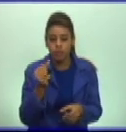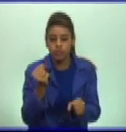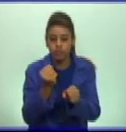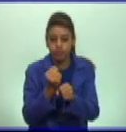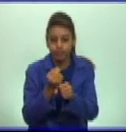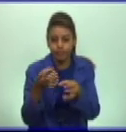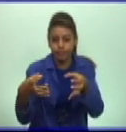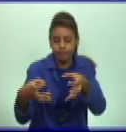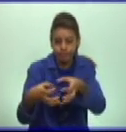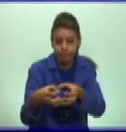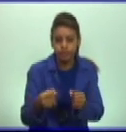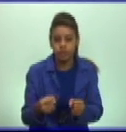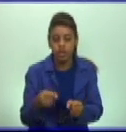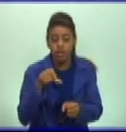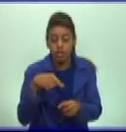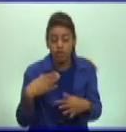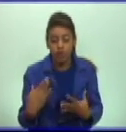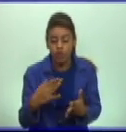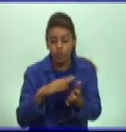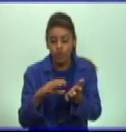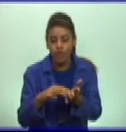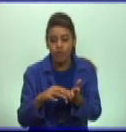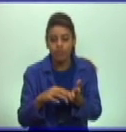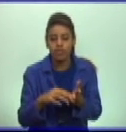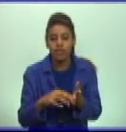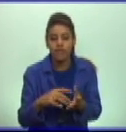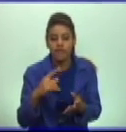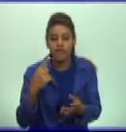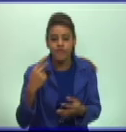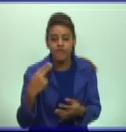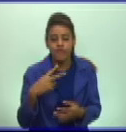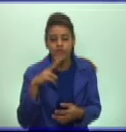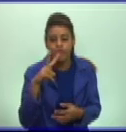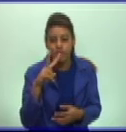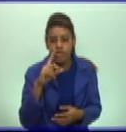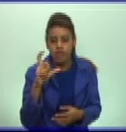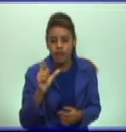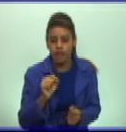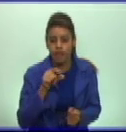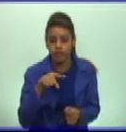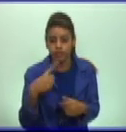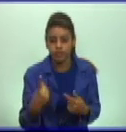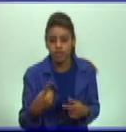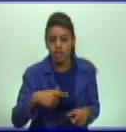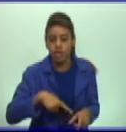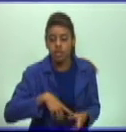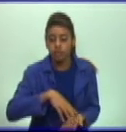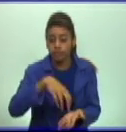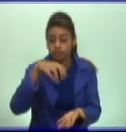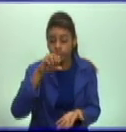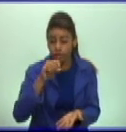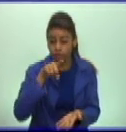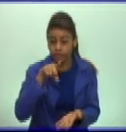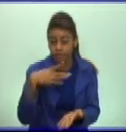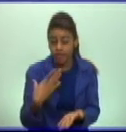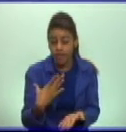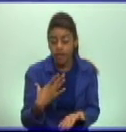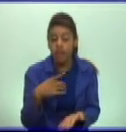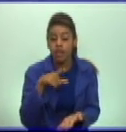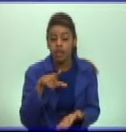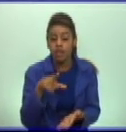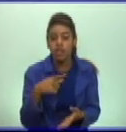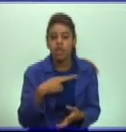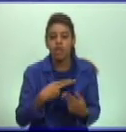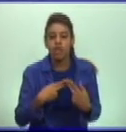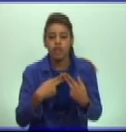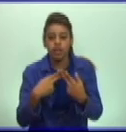ciudad de Villa Clara. Esa escultura fue obra del artista José de Larra, quien fue héroe nacional